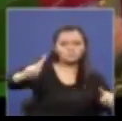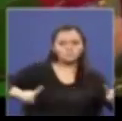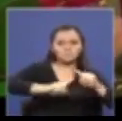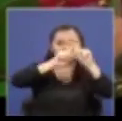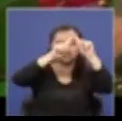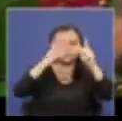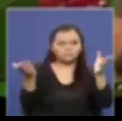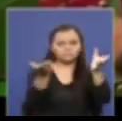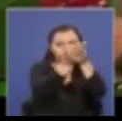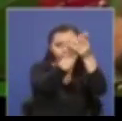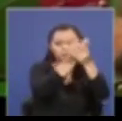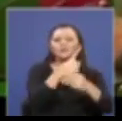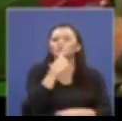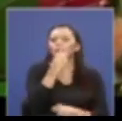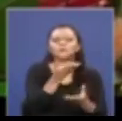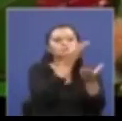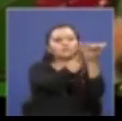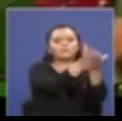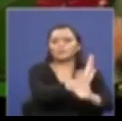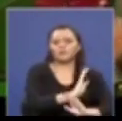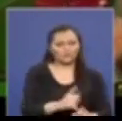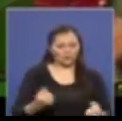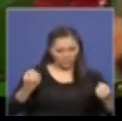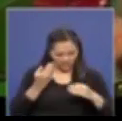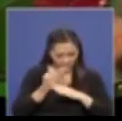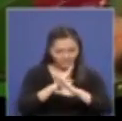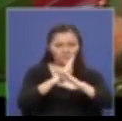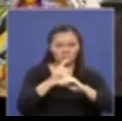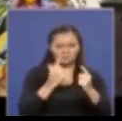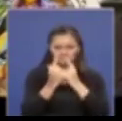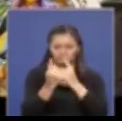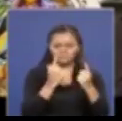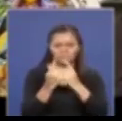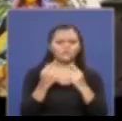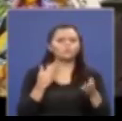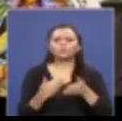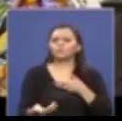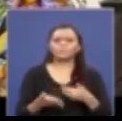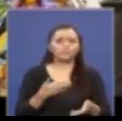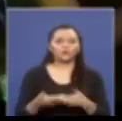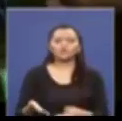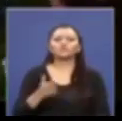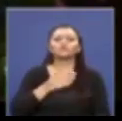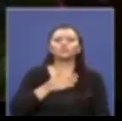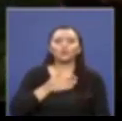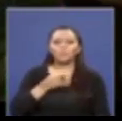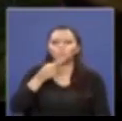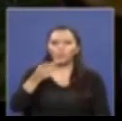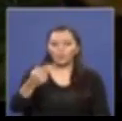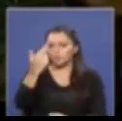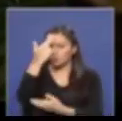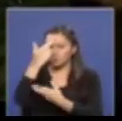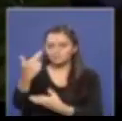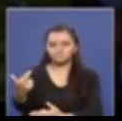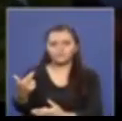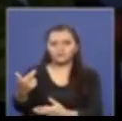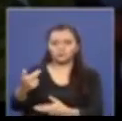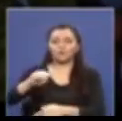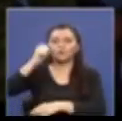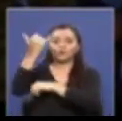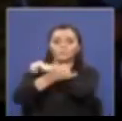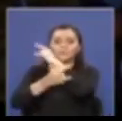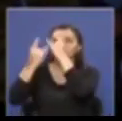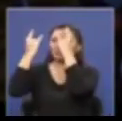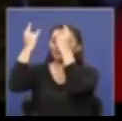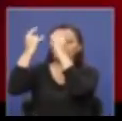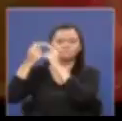defender, hermanas y hermanos. Preferimos estar sometidos a los pueblos y no a los imperios. Hermanas y